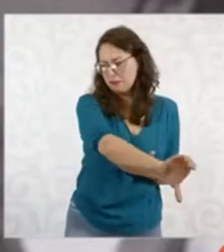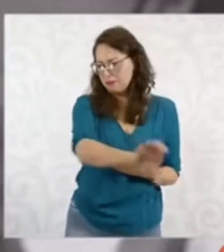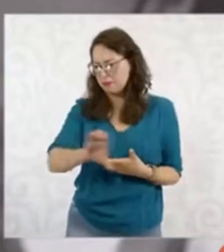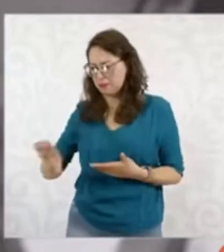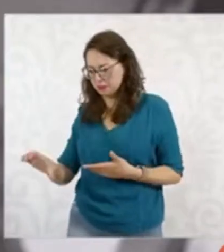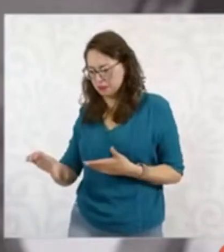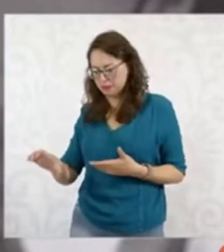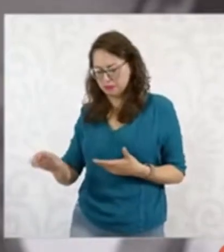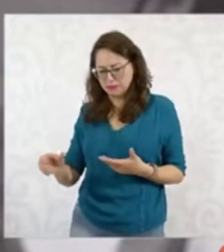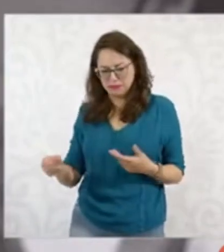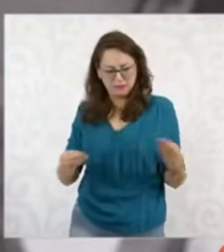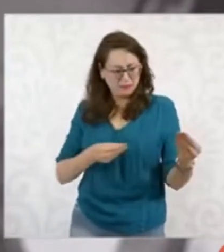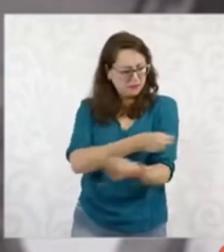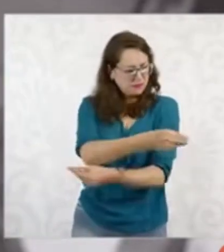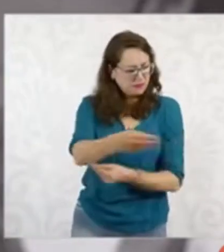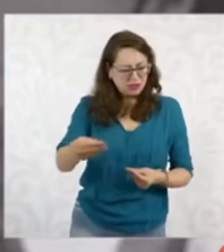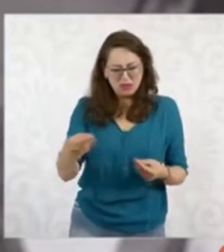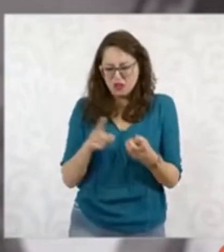televisora, hasta la fecha.